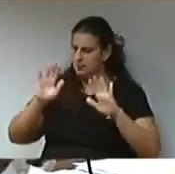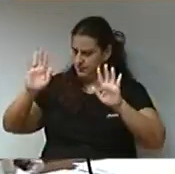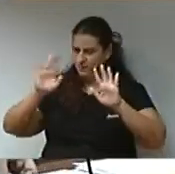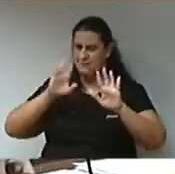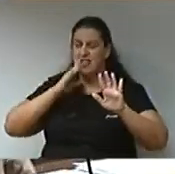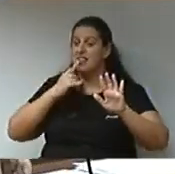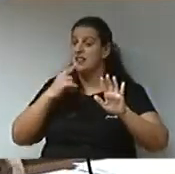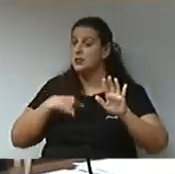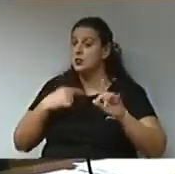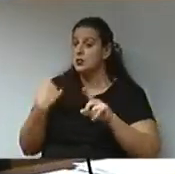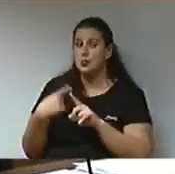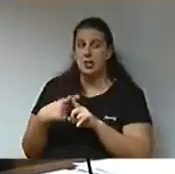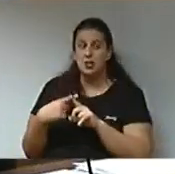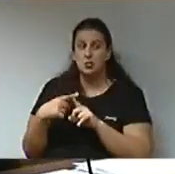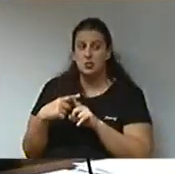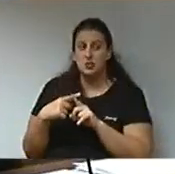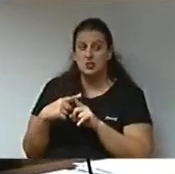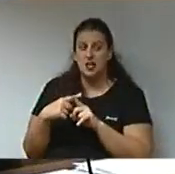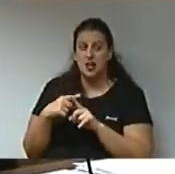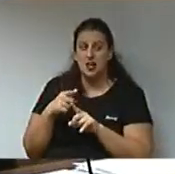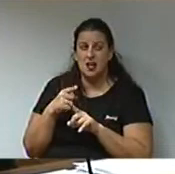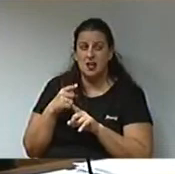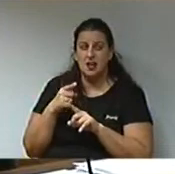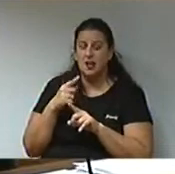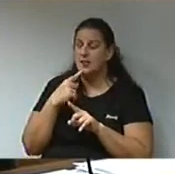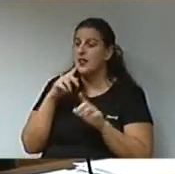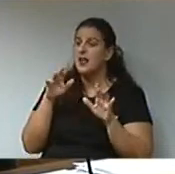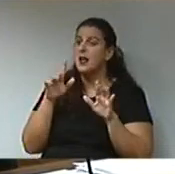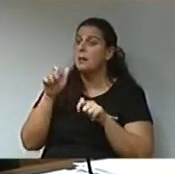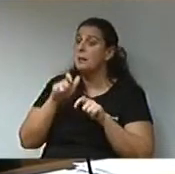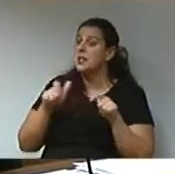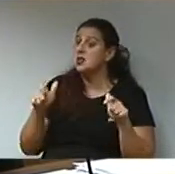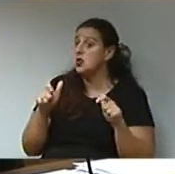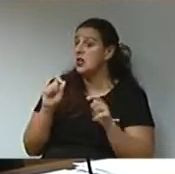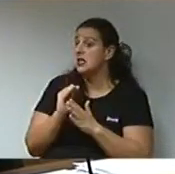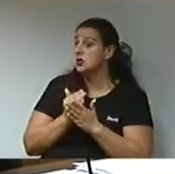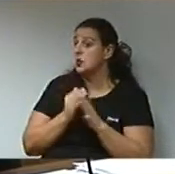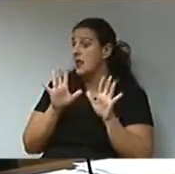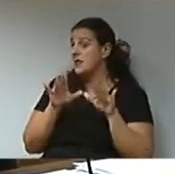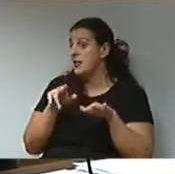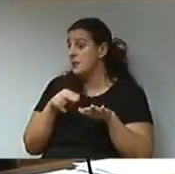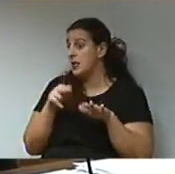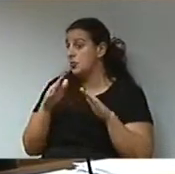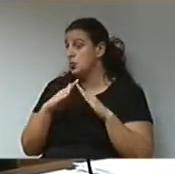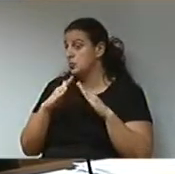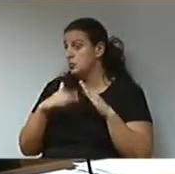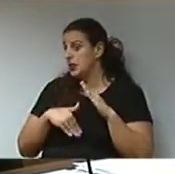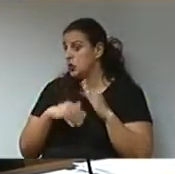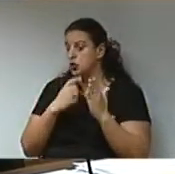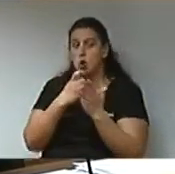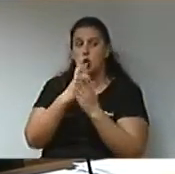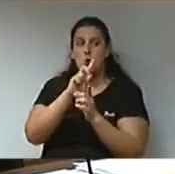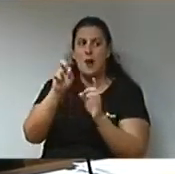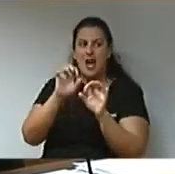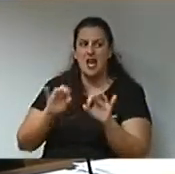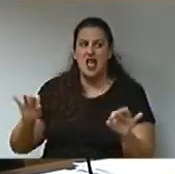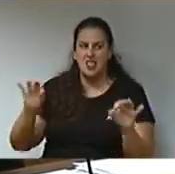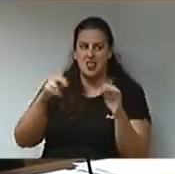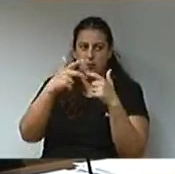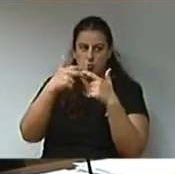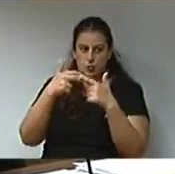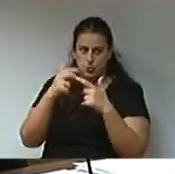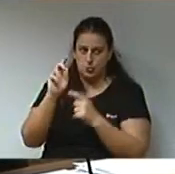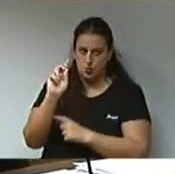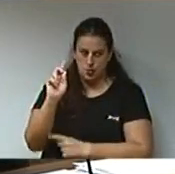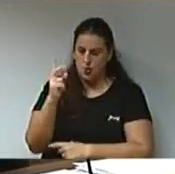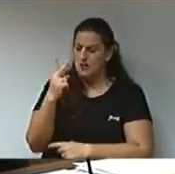cosa respecte a la qüestió impositiva, que clar, ha dit, no, de 10.000 no paguen, con bases liquidables hasta 10.000 no paga nadie, ha dit vostè, no? Bueno, pues hi